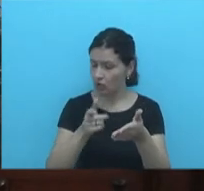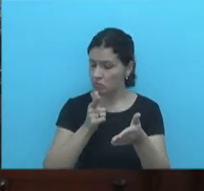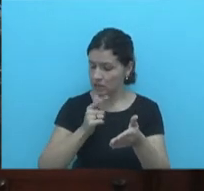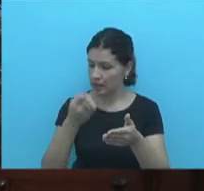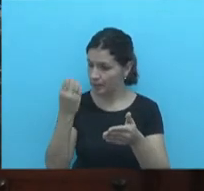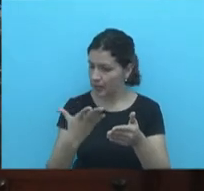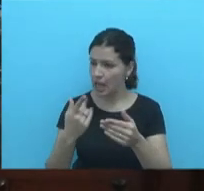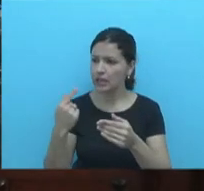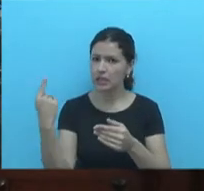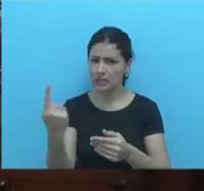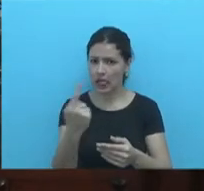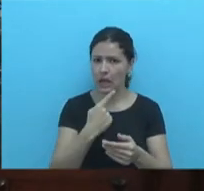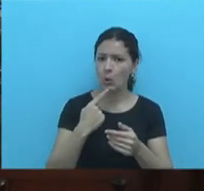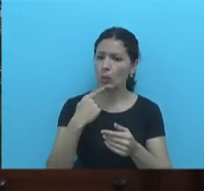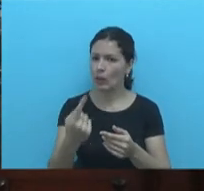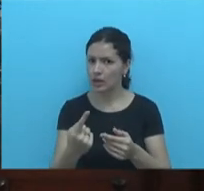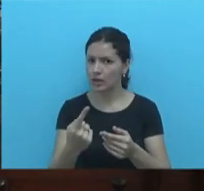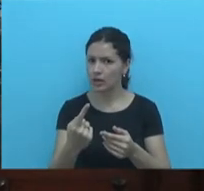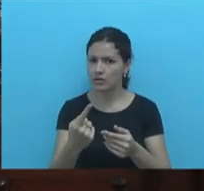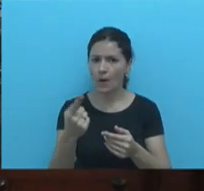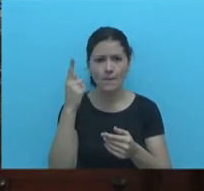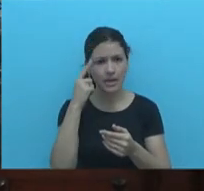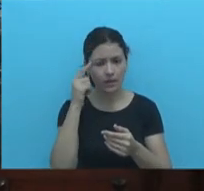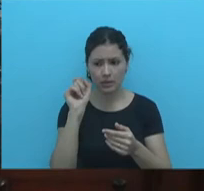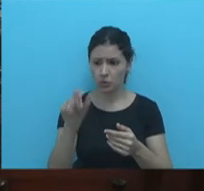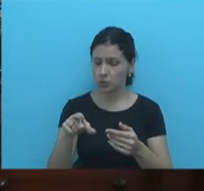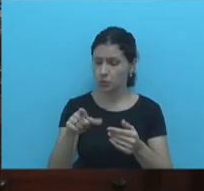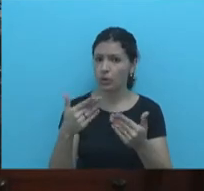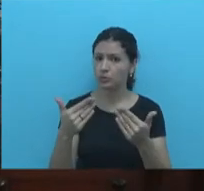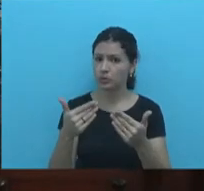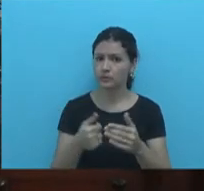cada uno expuso su mirada